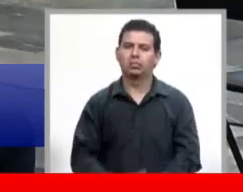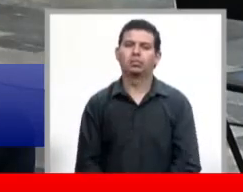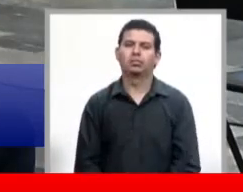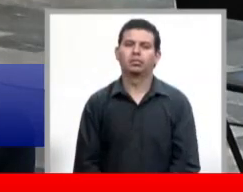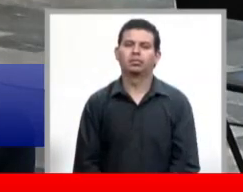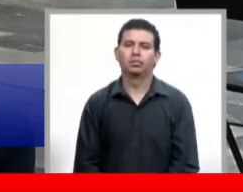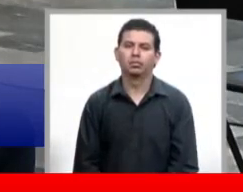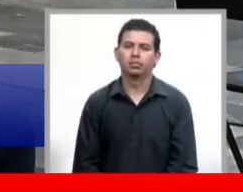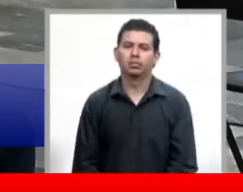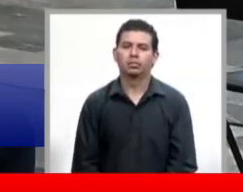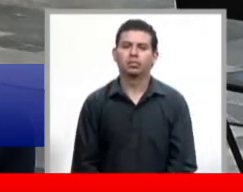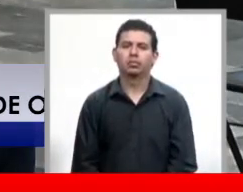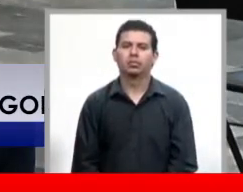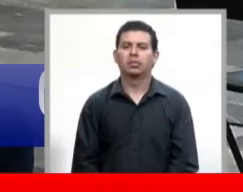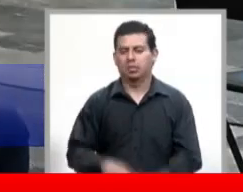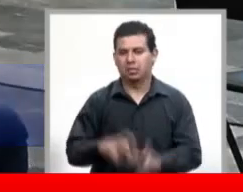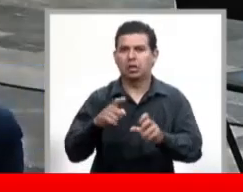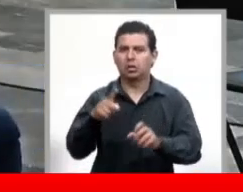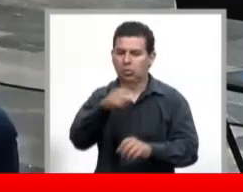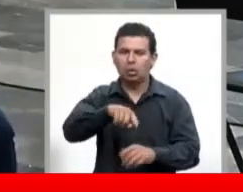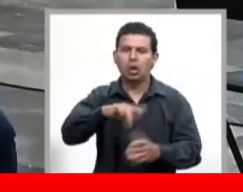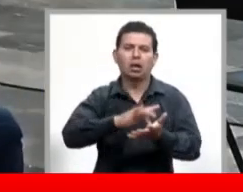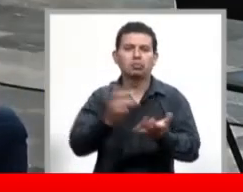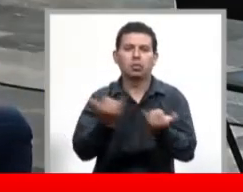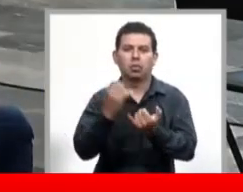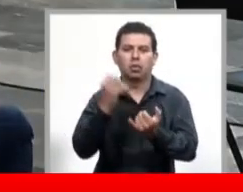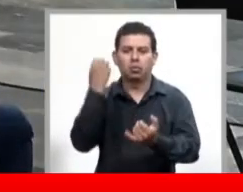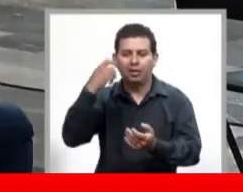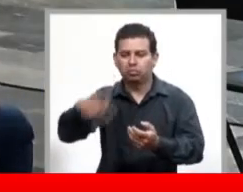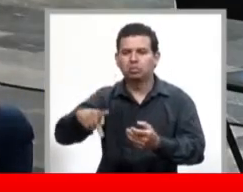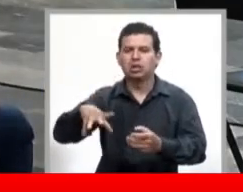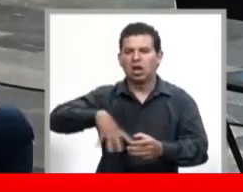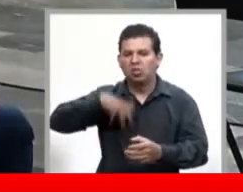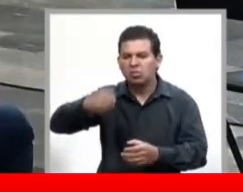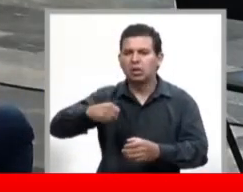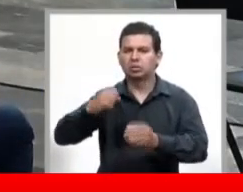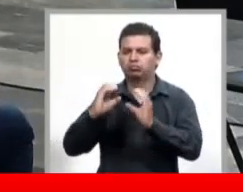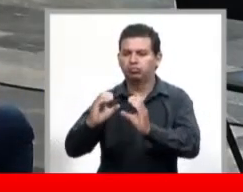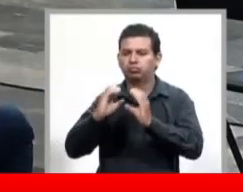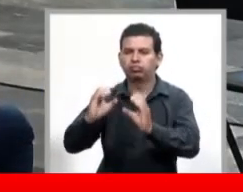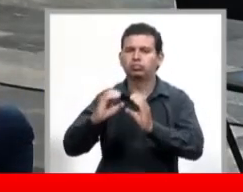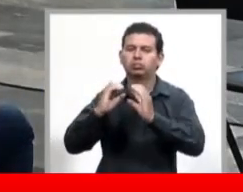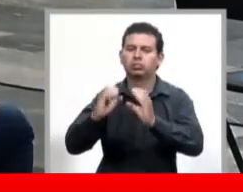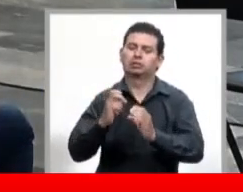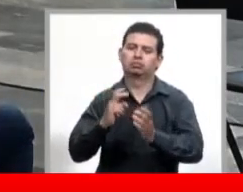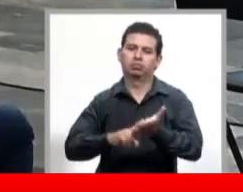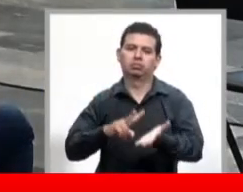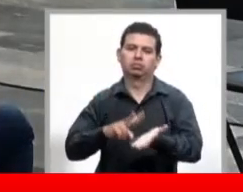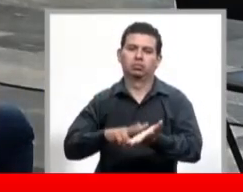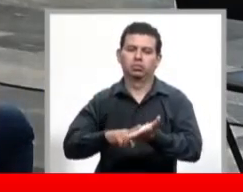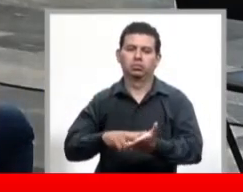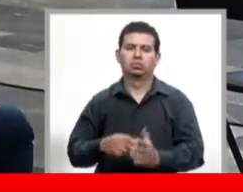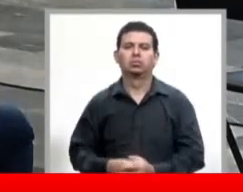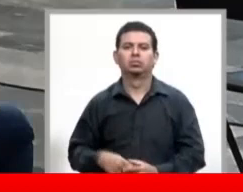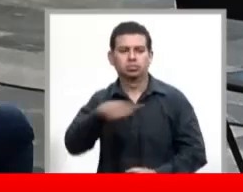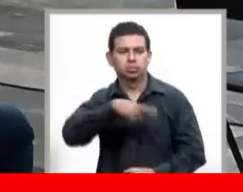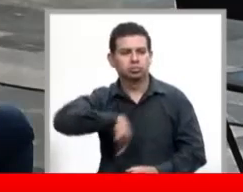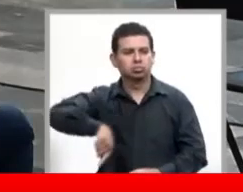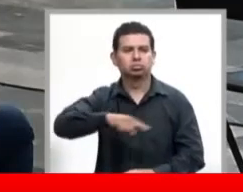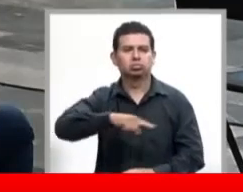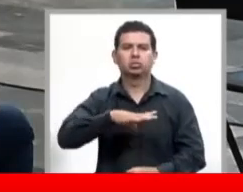Poder atender los cuerpos. Así que nosotros estamos pensando más en la prevención, sí tenemos